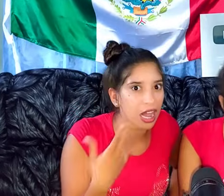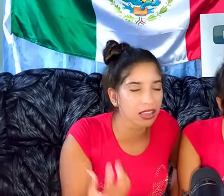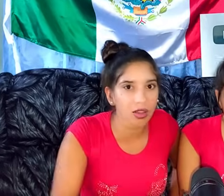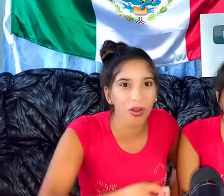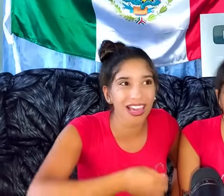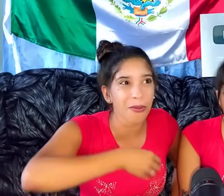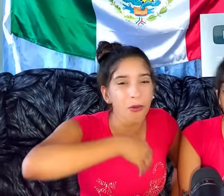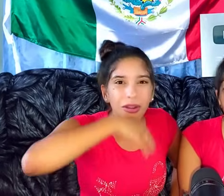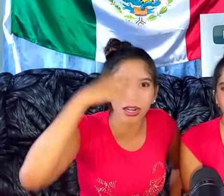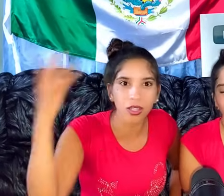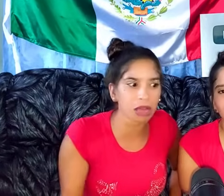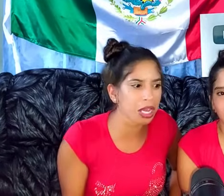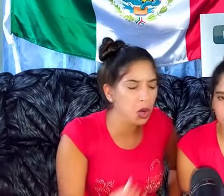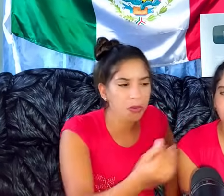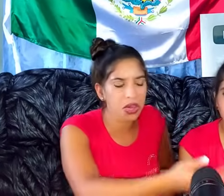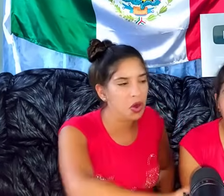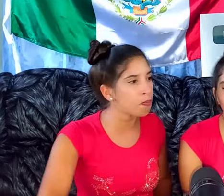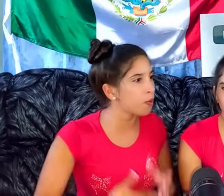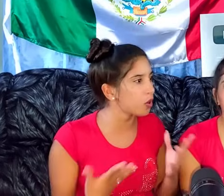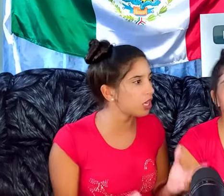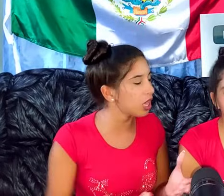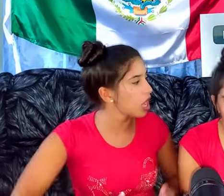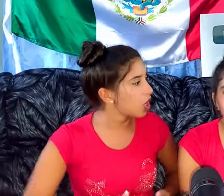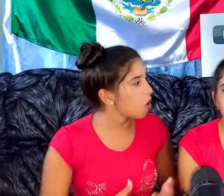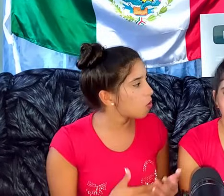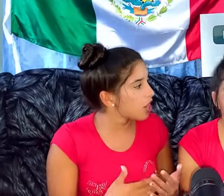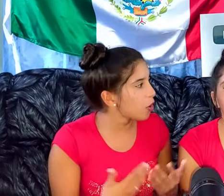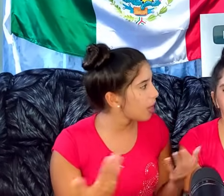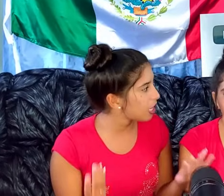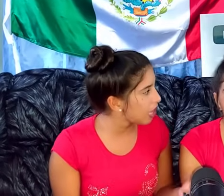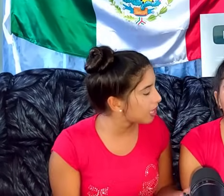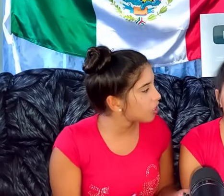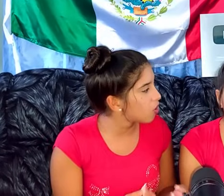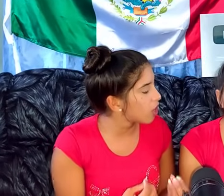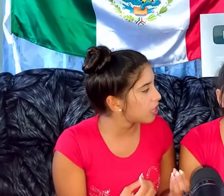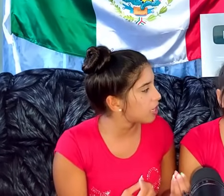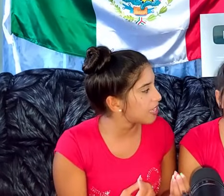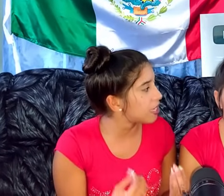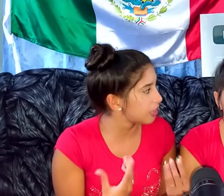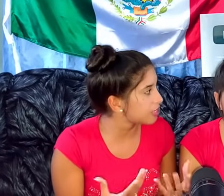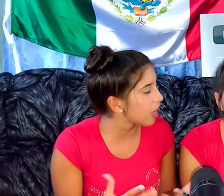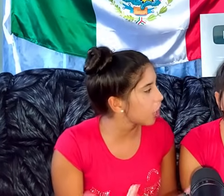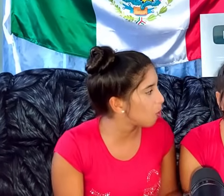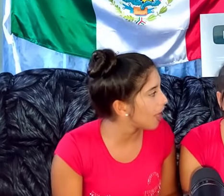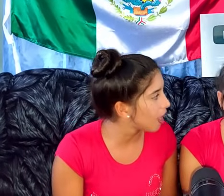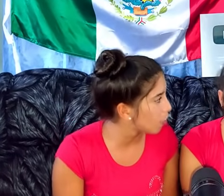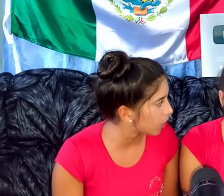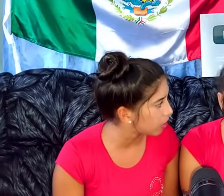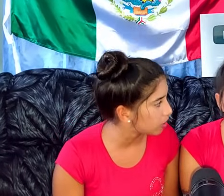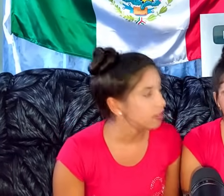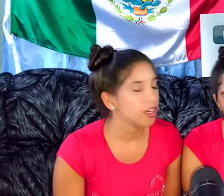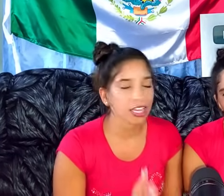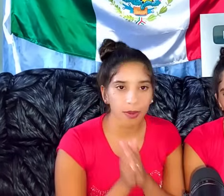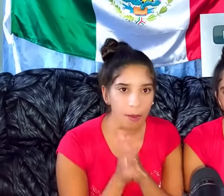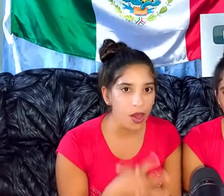tan grandes, con que llevan una inversión tan enorme y ellos los proponen con una normalidad y con la certeza de que lo van a